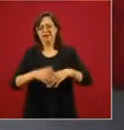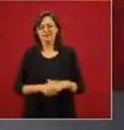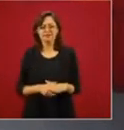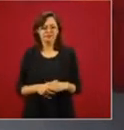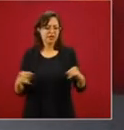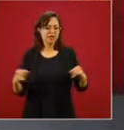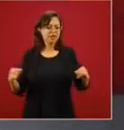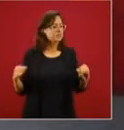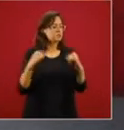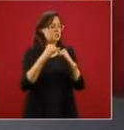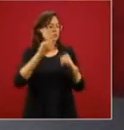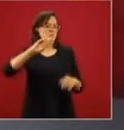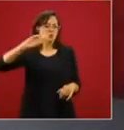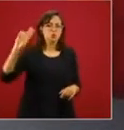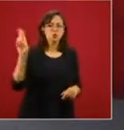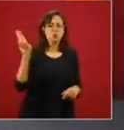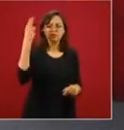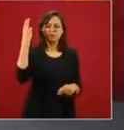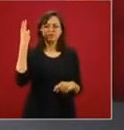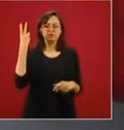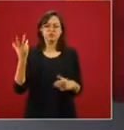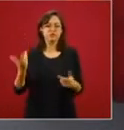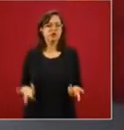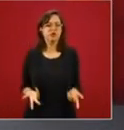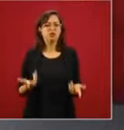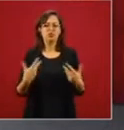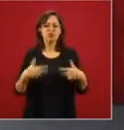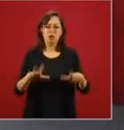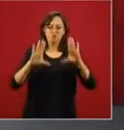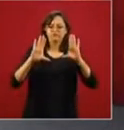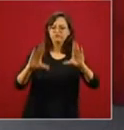institutos, universidades formando